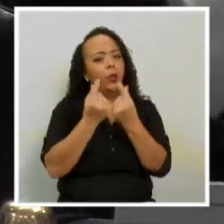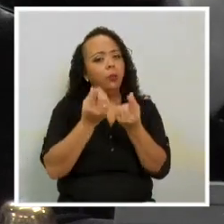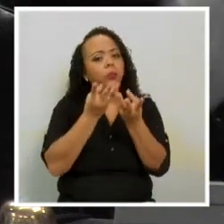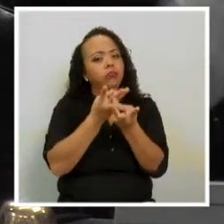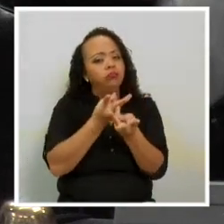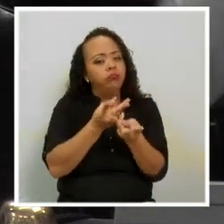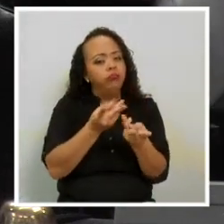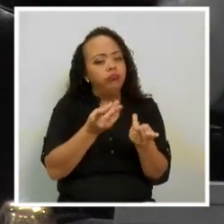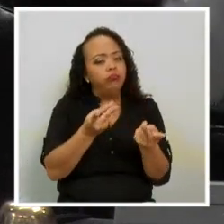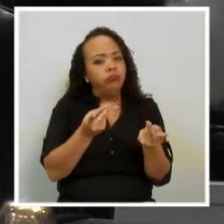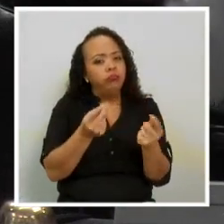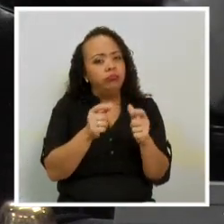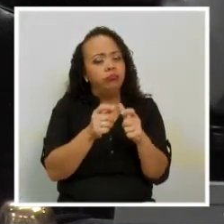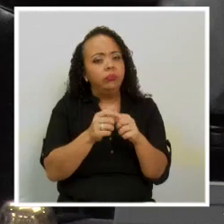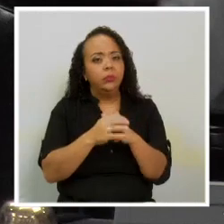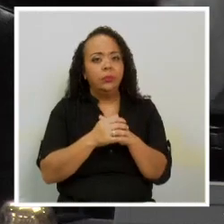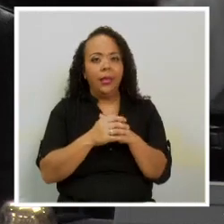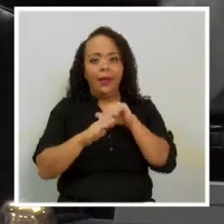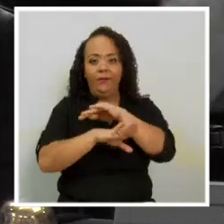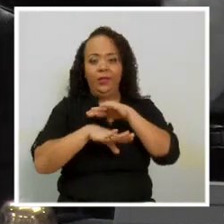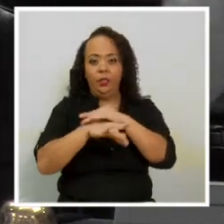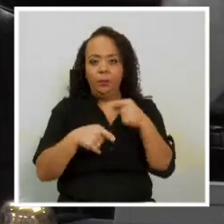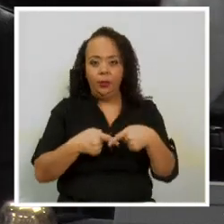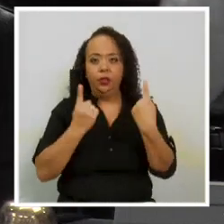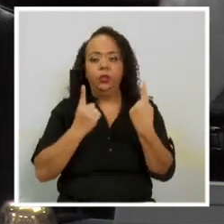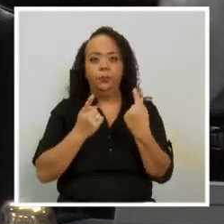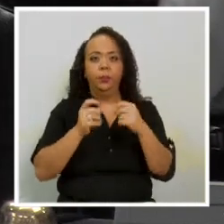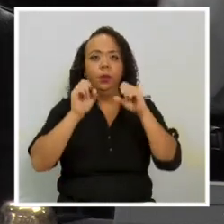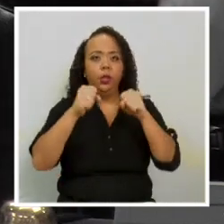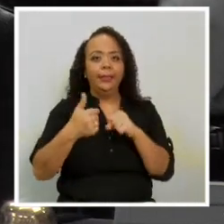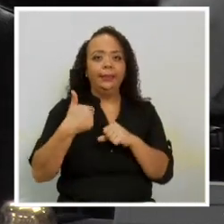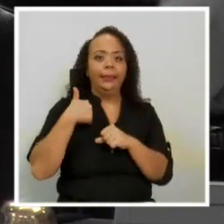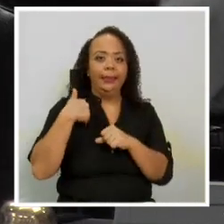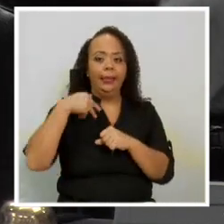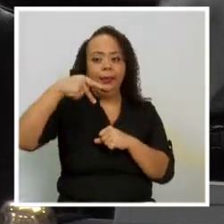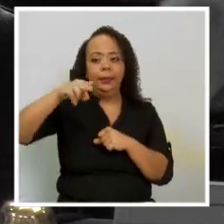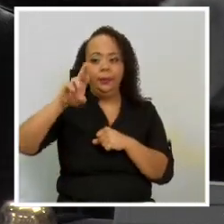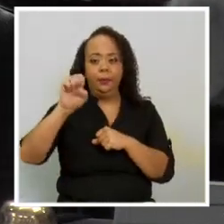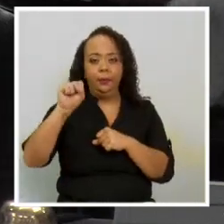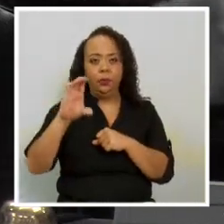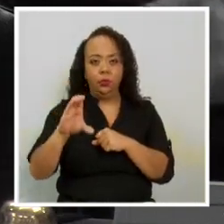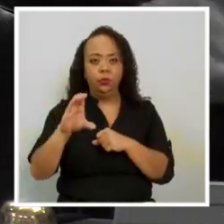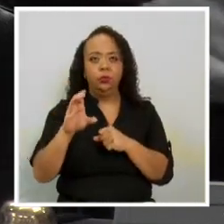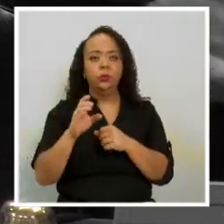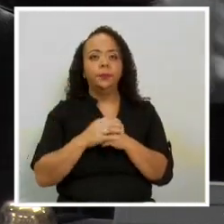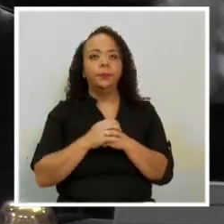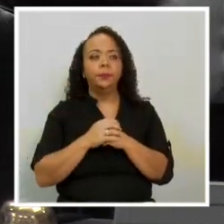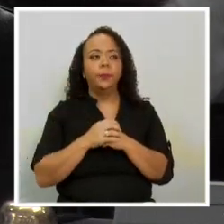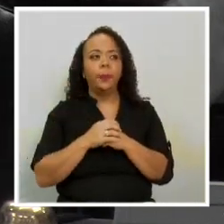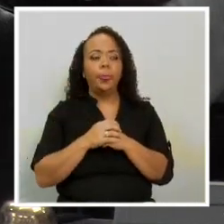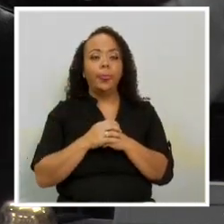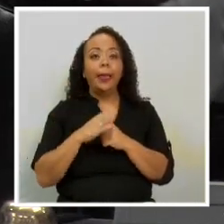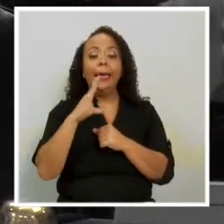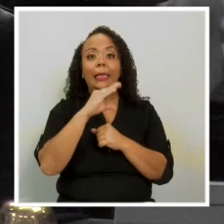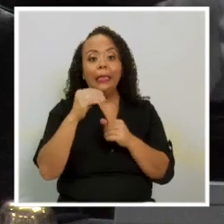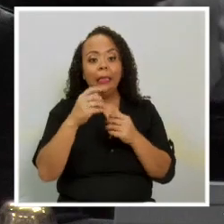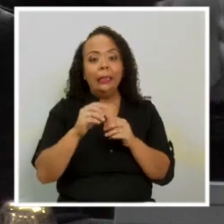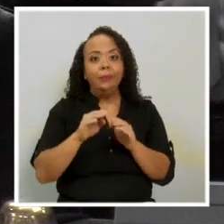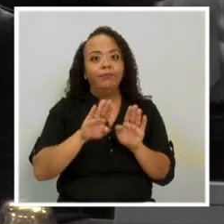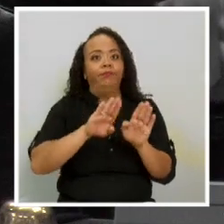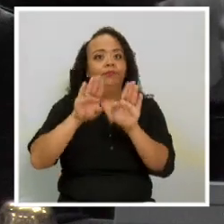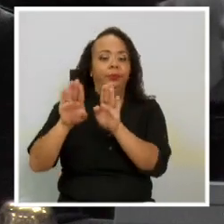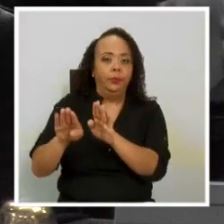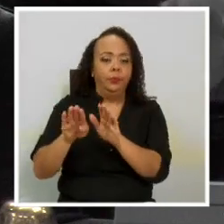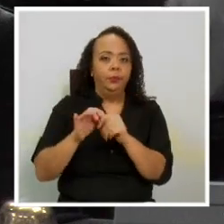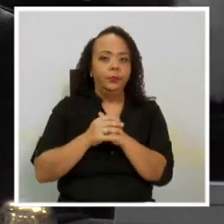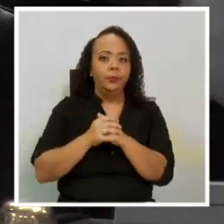más, la base de oposición que eventualmente podría tener el PUS de alianzas. Y por otro lado, eso,